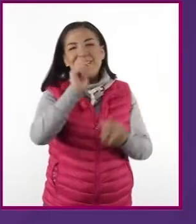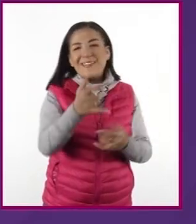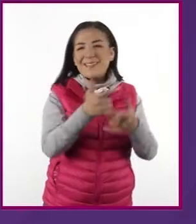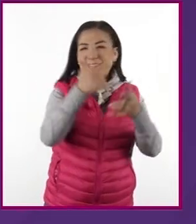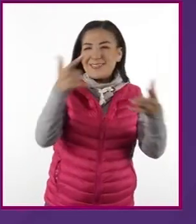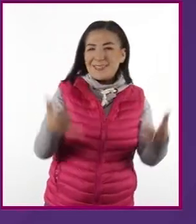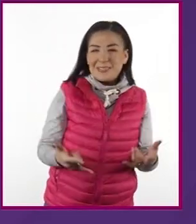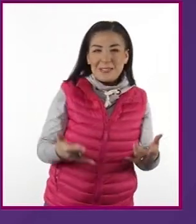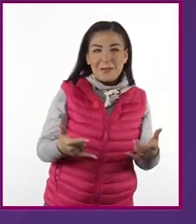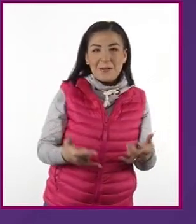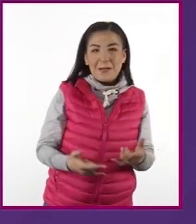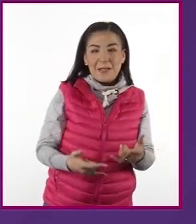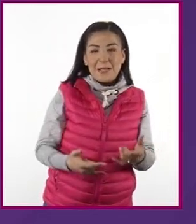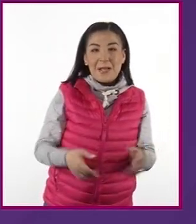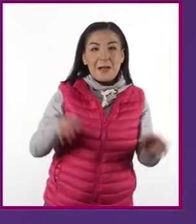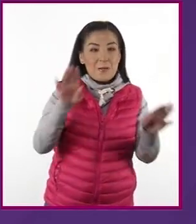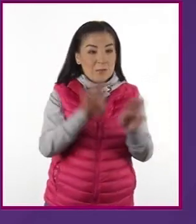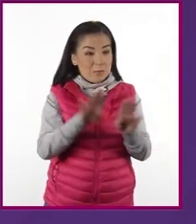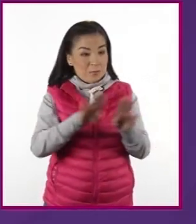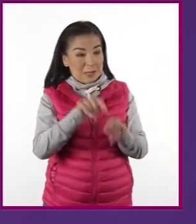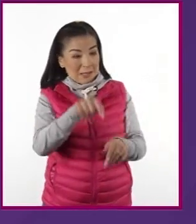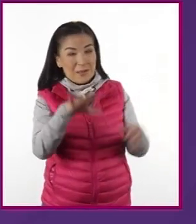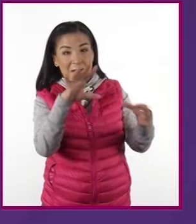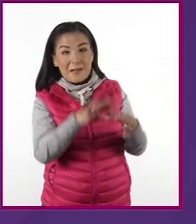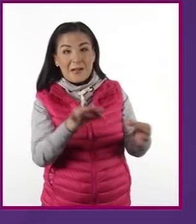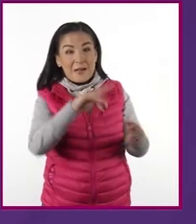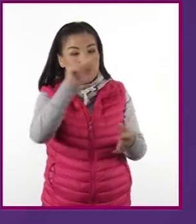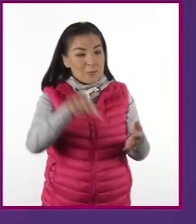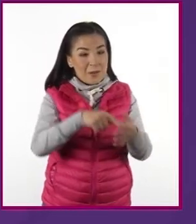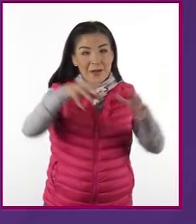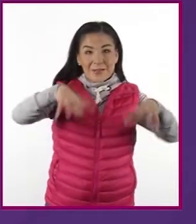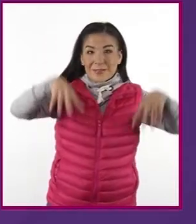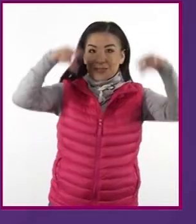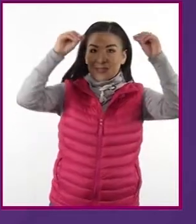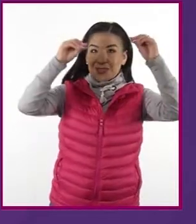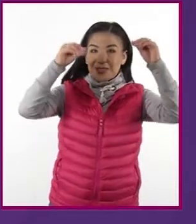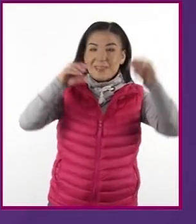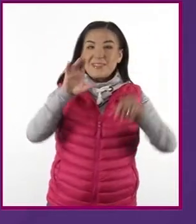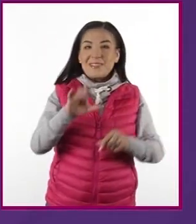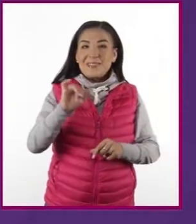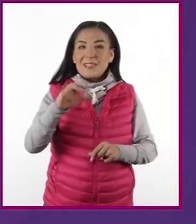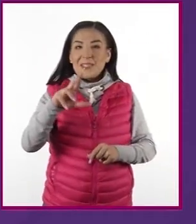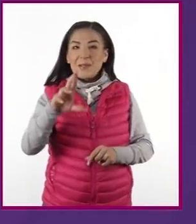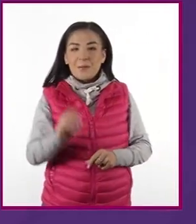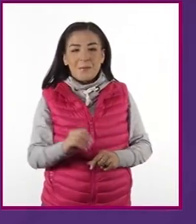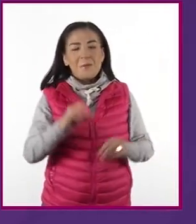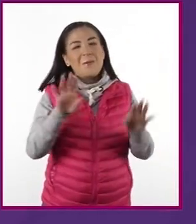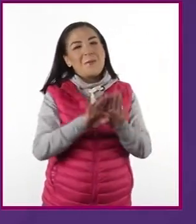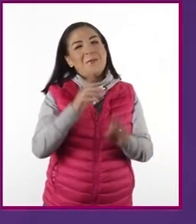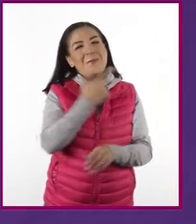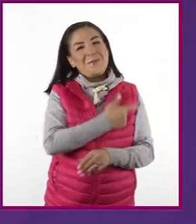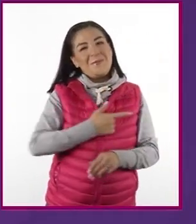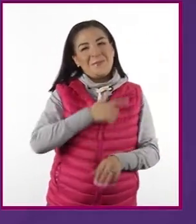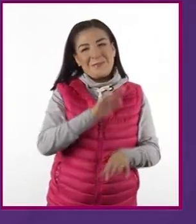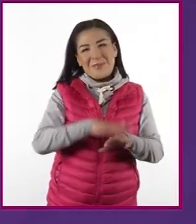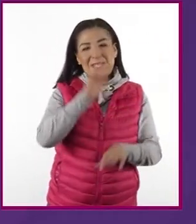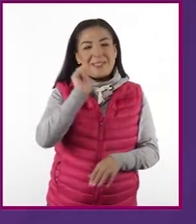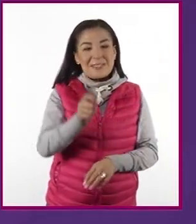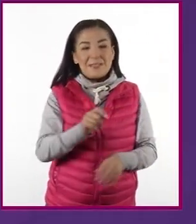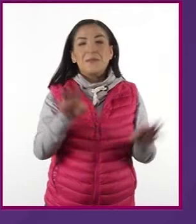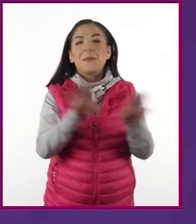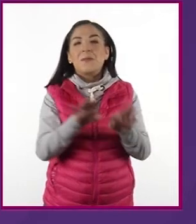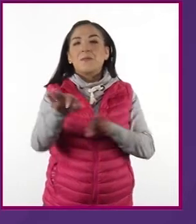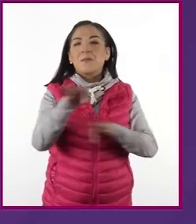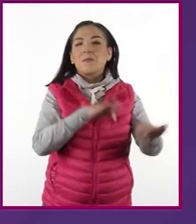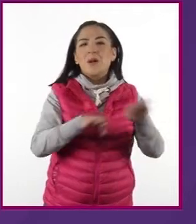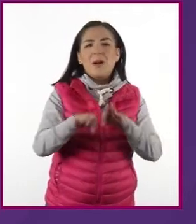circo, más a gusto nos sentiremos. Es lo que han querido que pase con su trabajo los